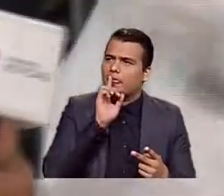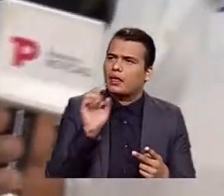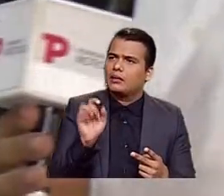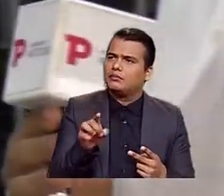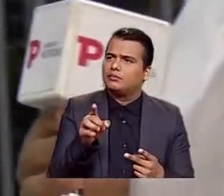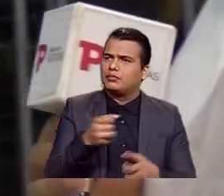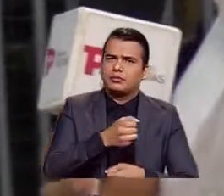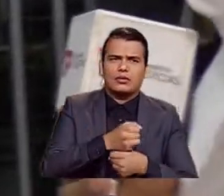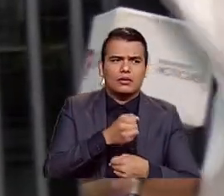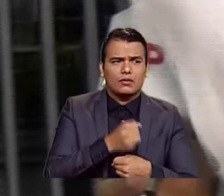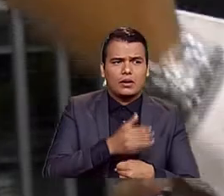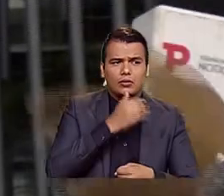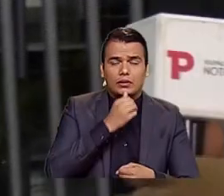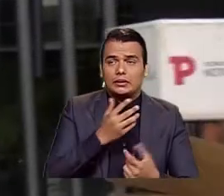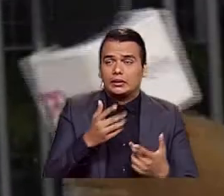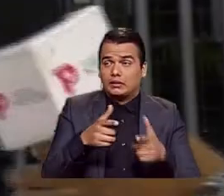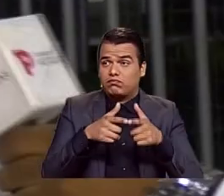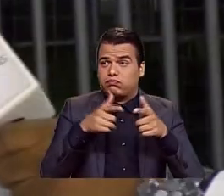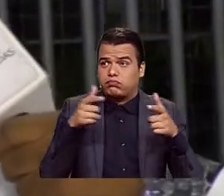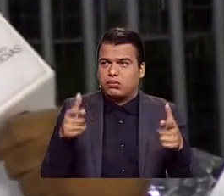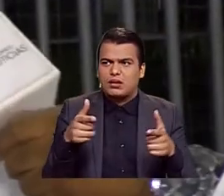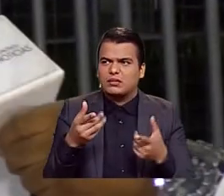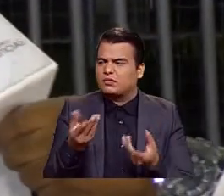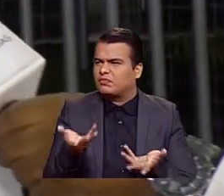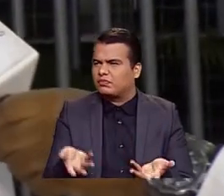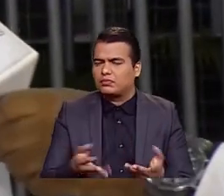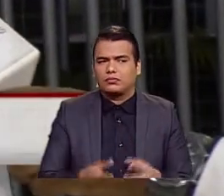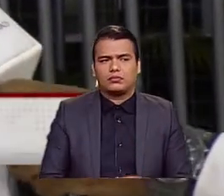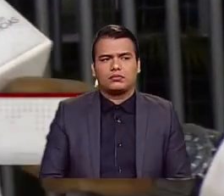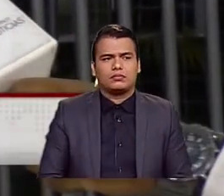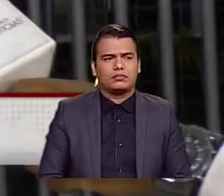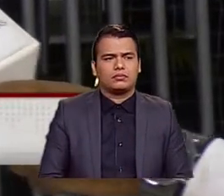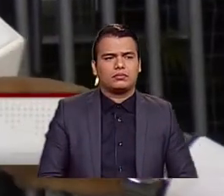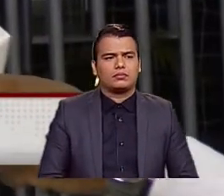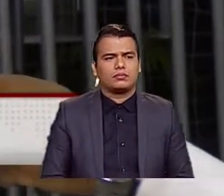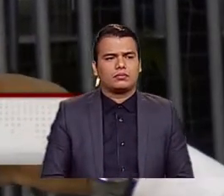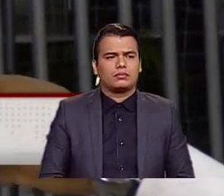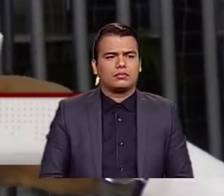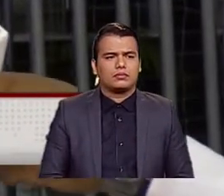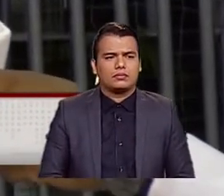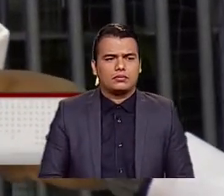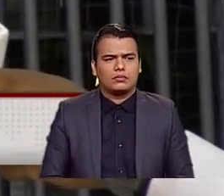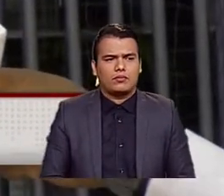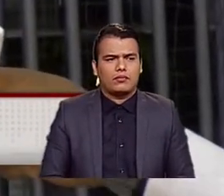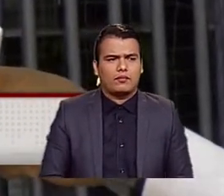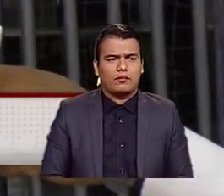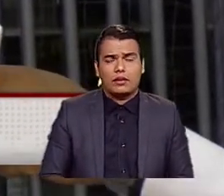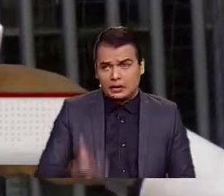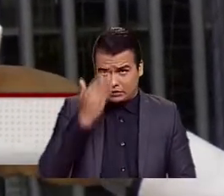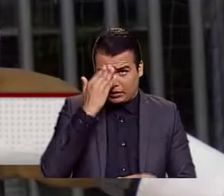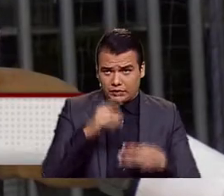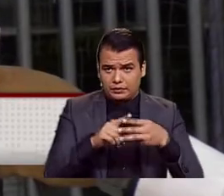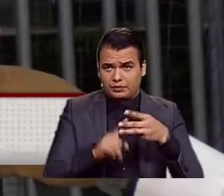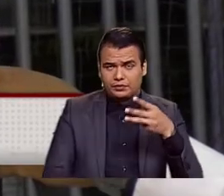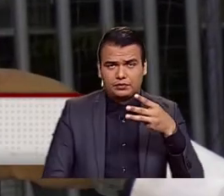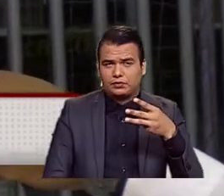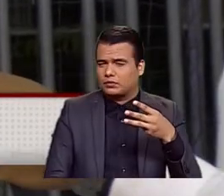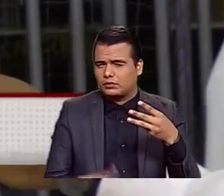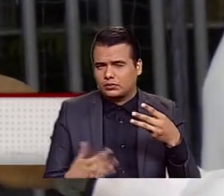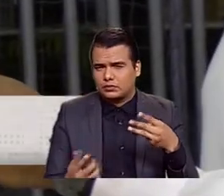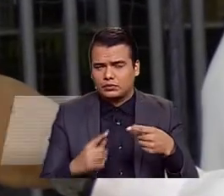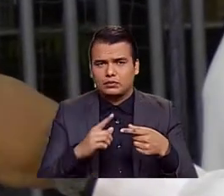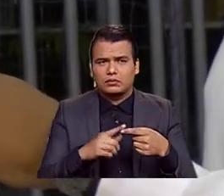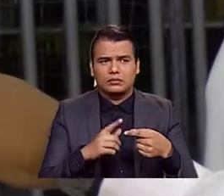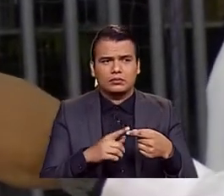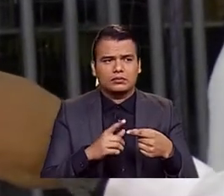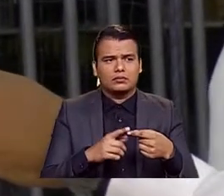desempleo? Estamos sobre el techo prácticamente. Es el tema número uno y hemos dicho tres cosas básicas para el tema del desempleo. Uno, recuperar